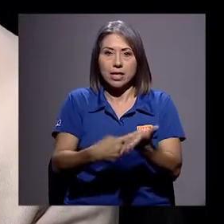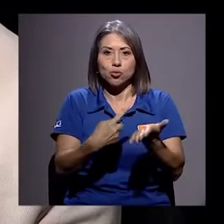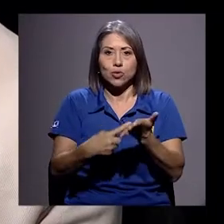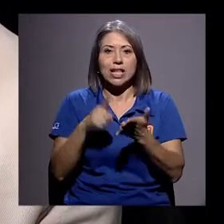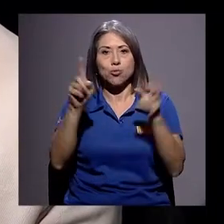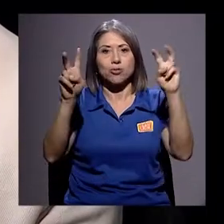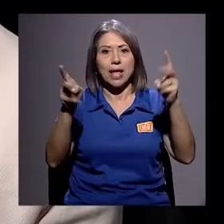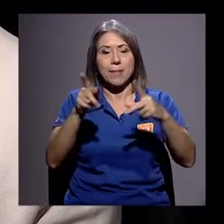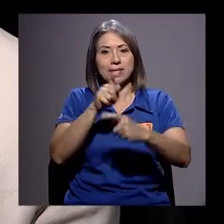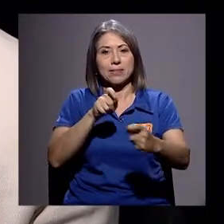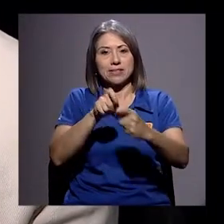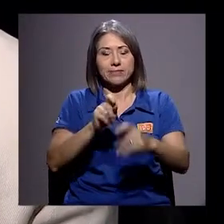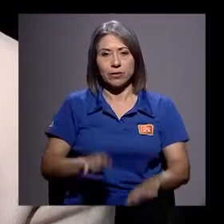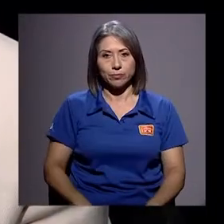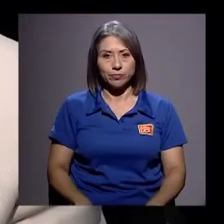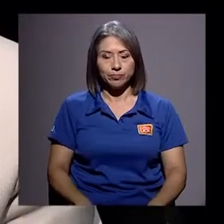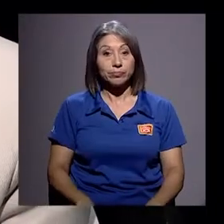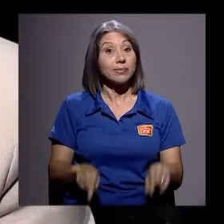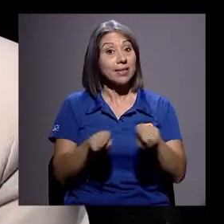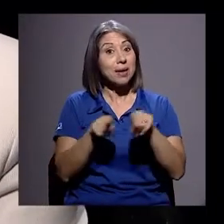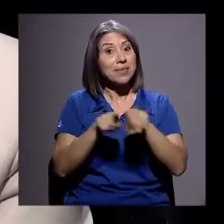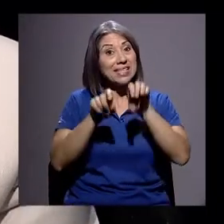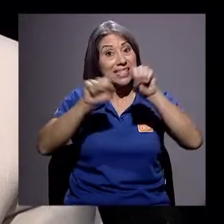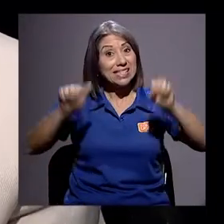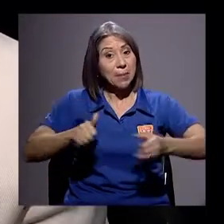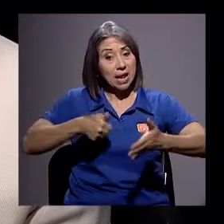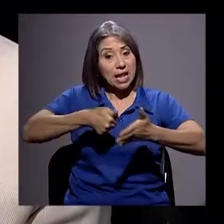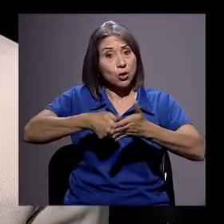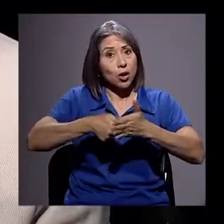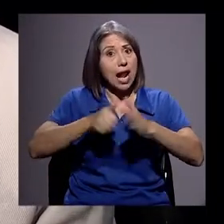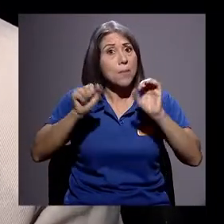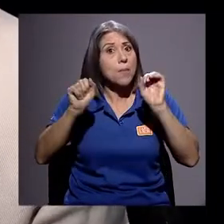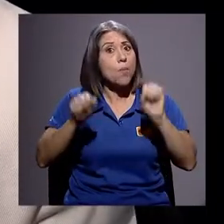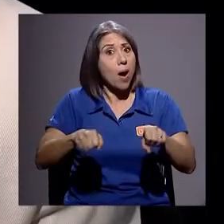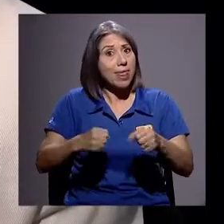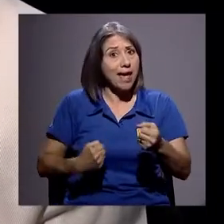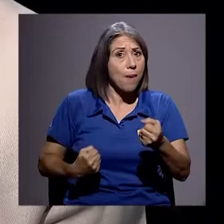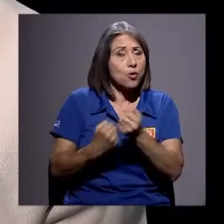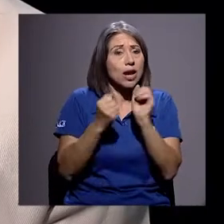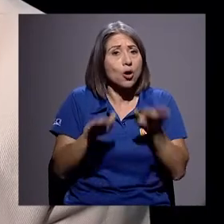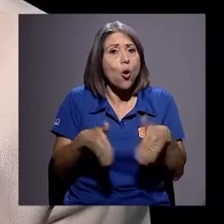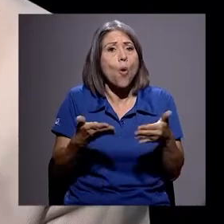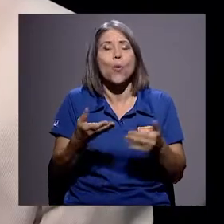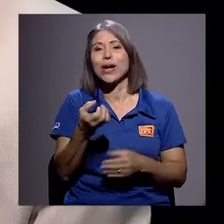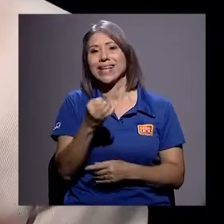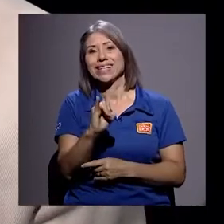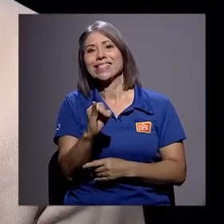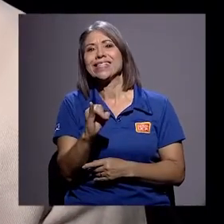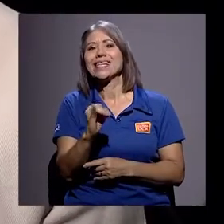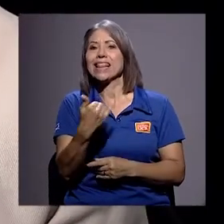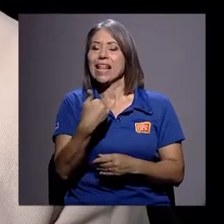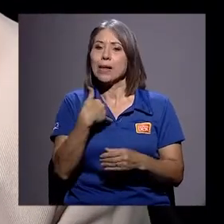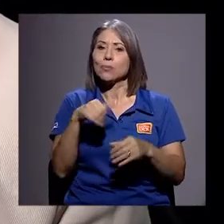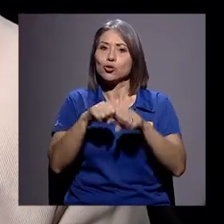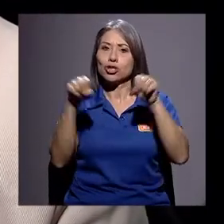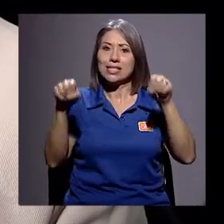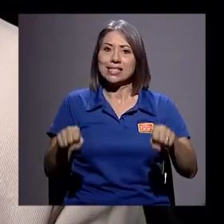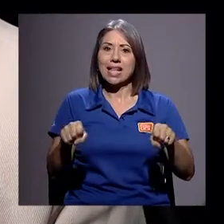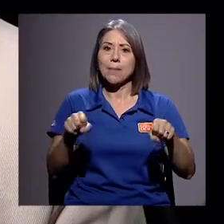a lo que el sistema electoral podría aportar a eso un sistema mixto que nos va a tener que va a ofrecernos